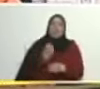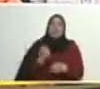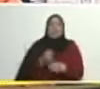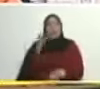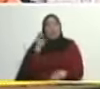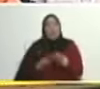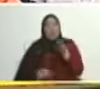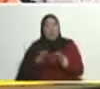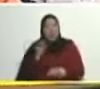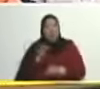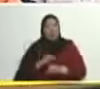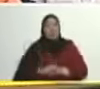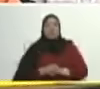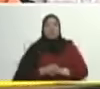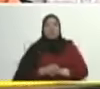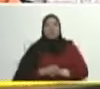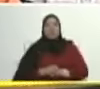injustas,